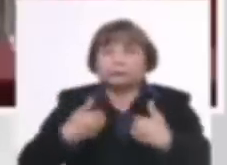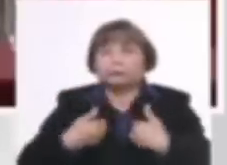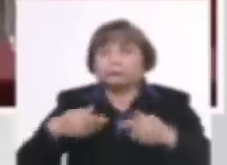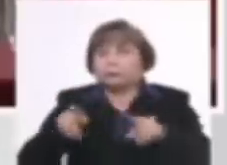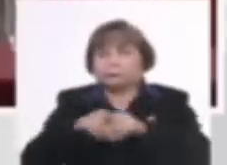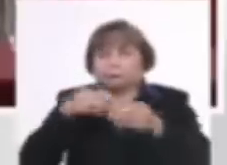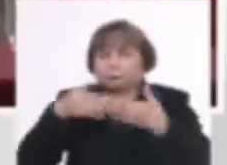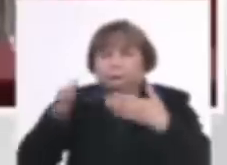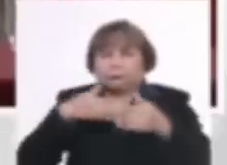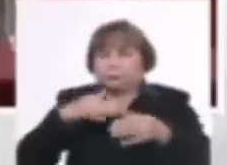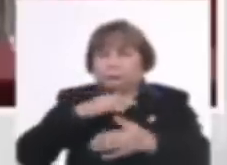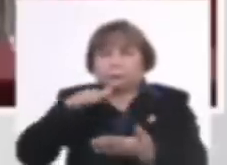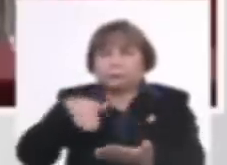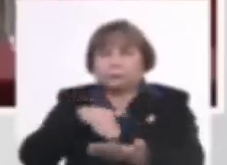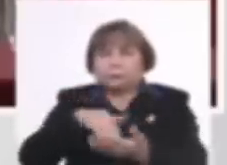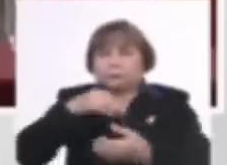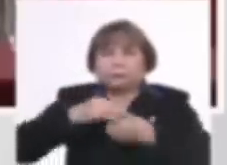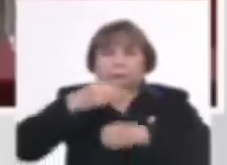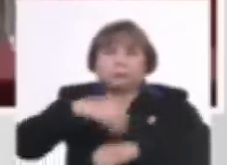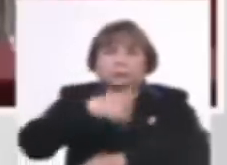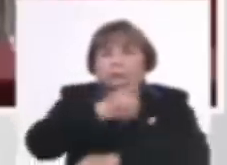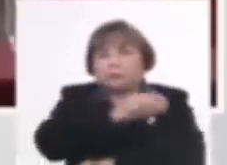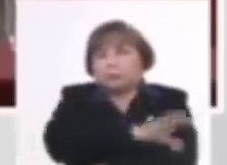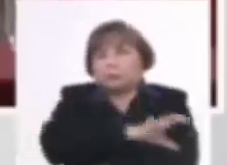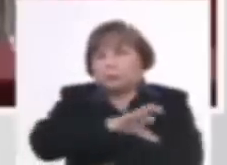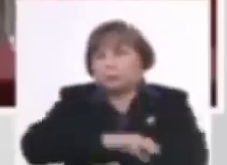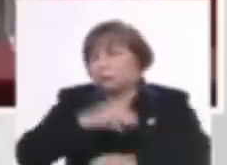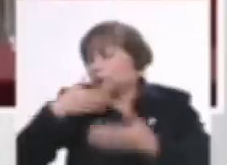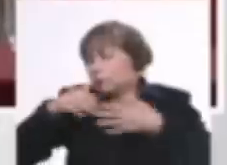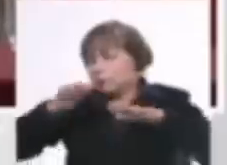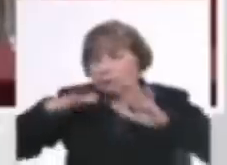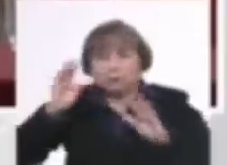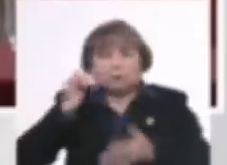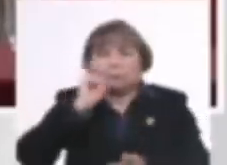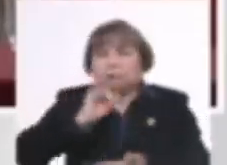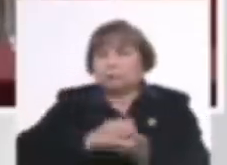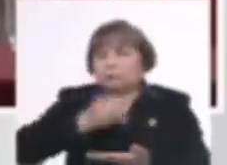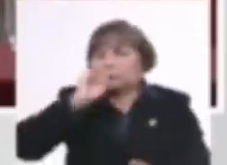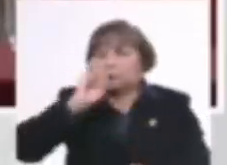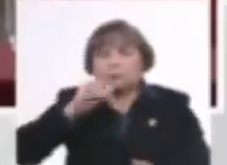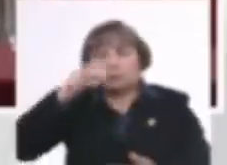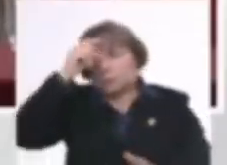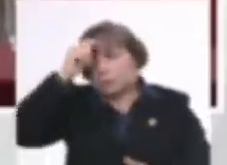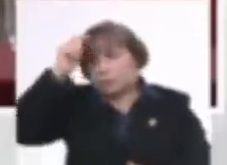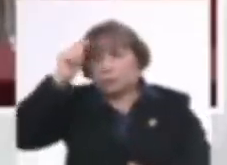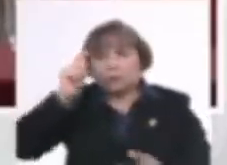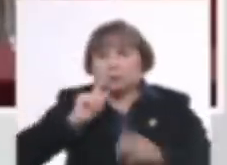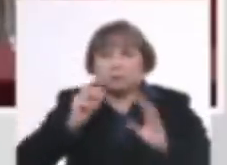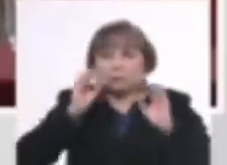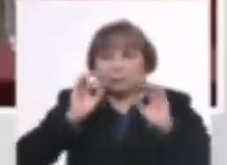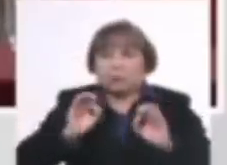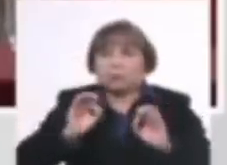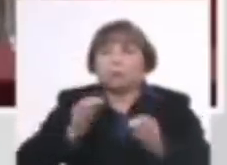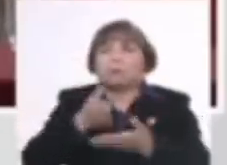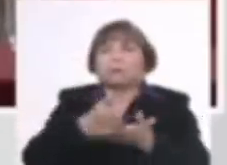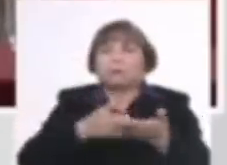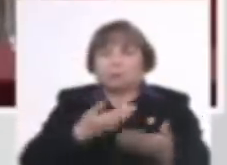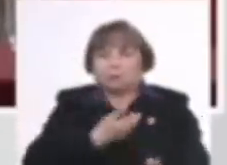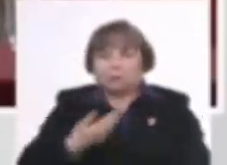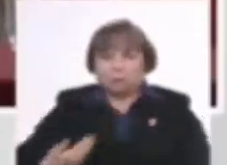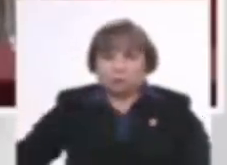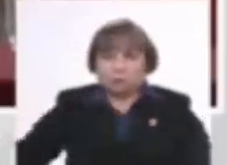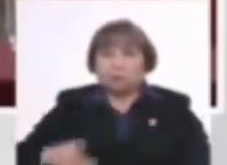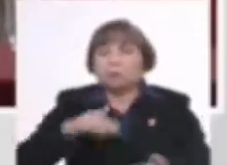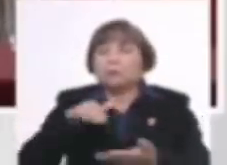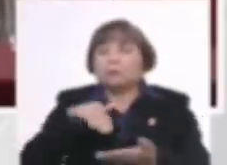y no importa si está descentralizado, no importa si está en Cajamarca, no importa si está en Ica, no importa si está en Tumbes, no deja de ser parte del gobierno